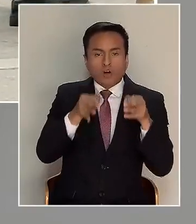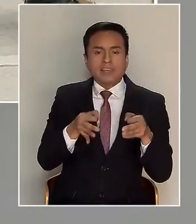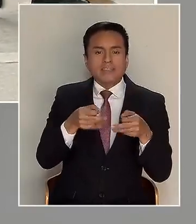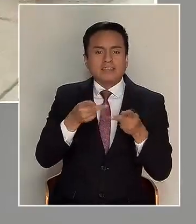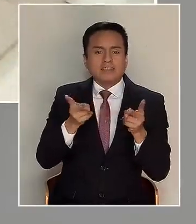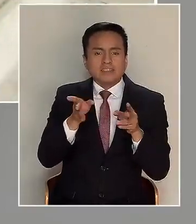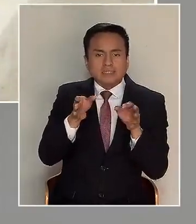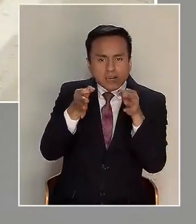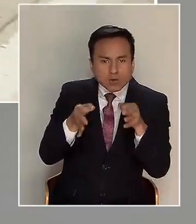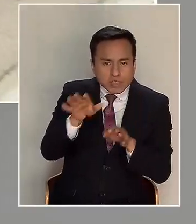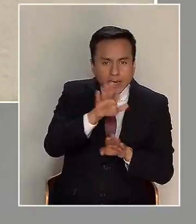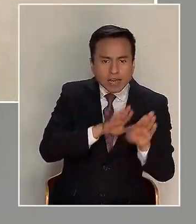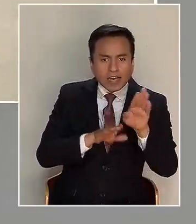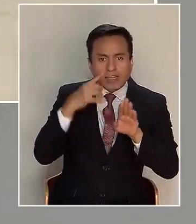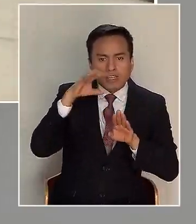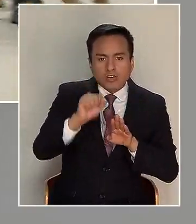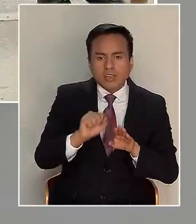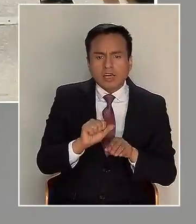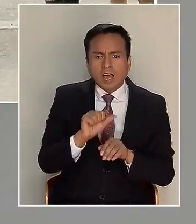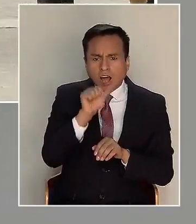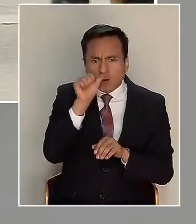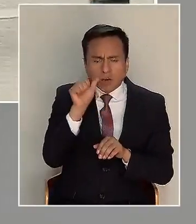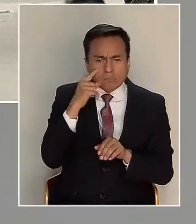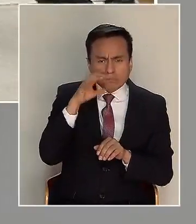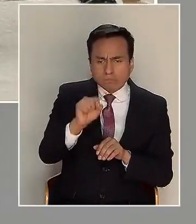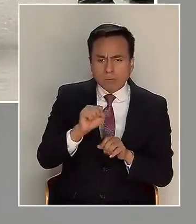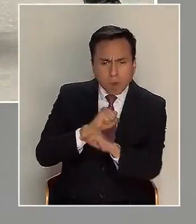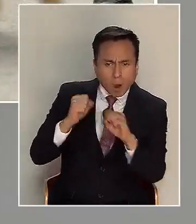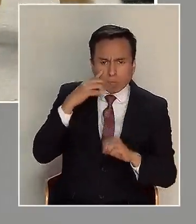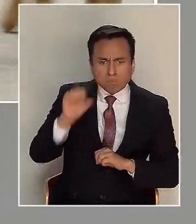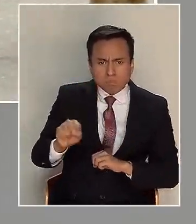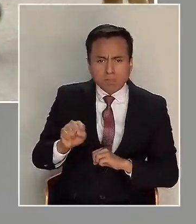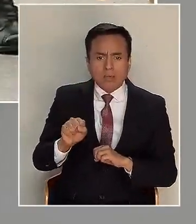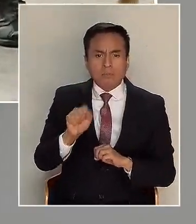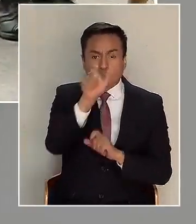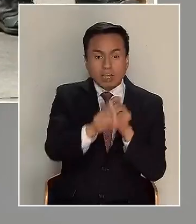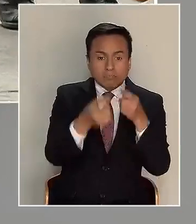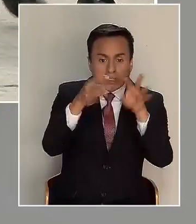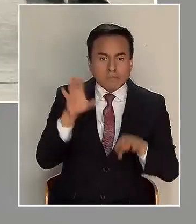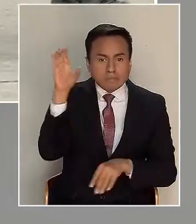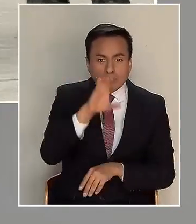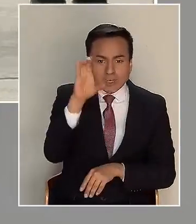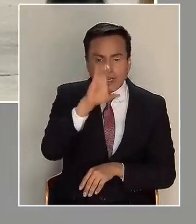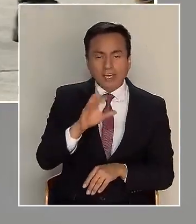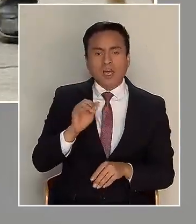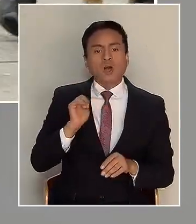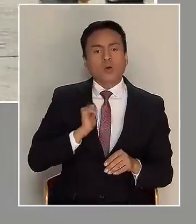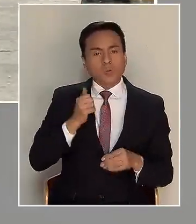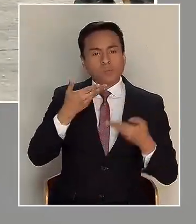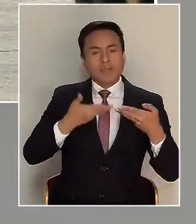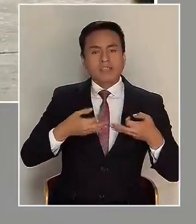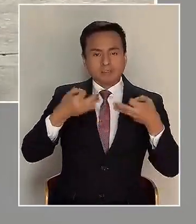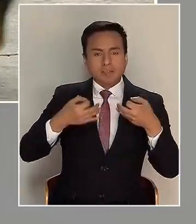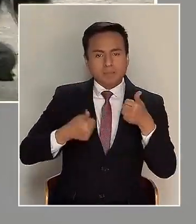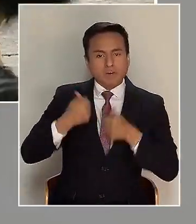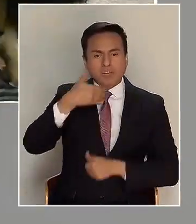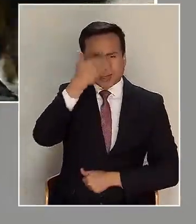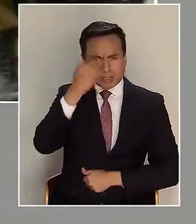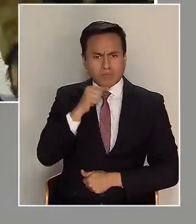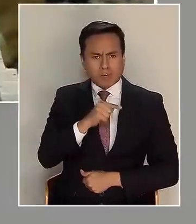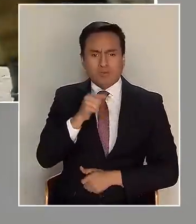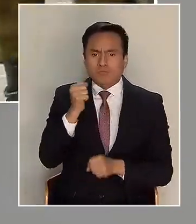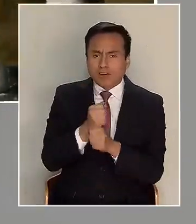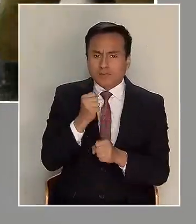seguridad, detectores de droga, explosivos y búsqueda de personas, cumplen con disciplina y profesionalismo